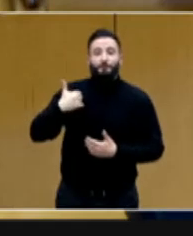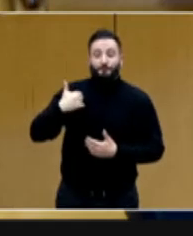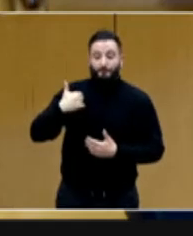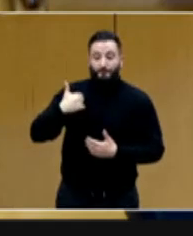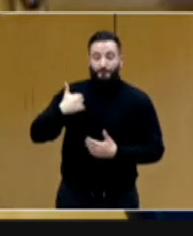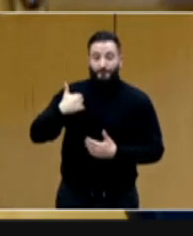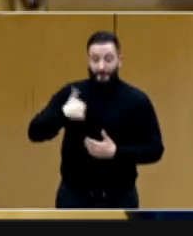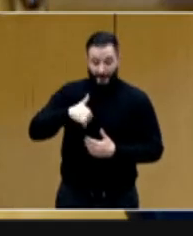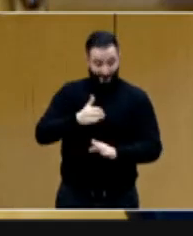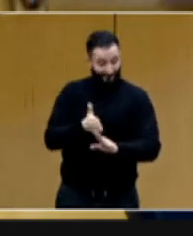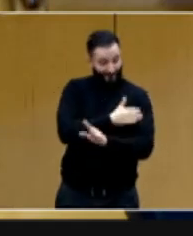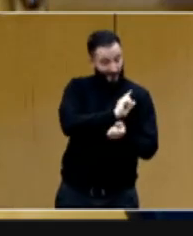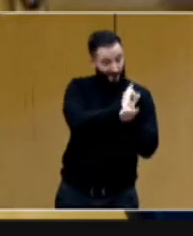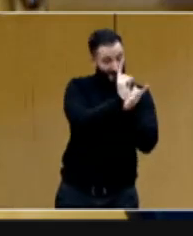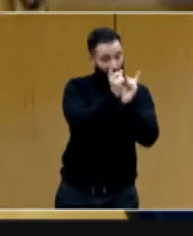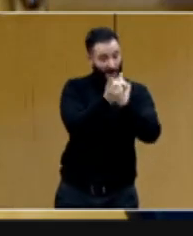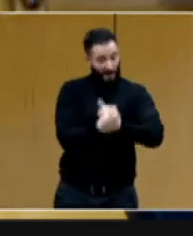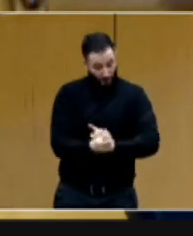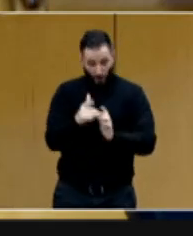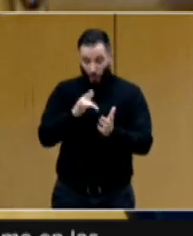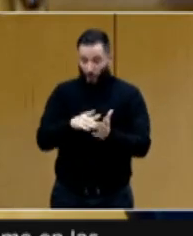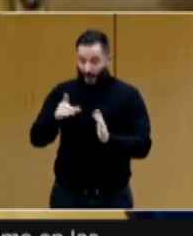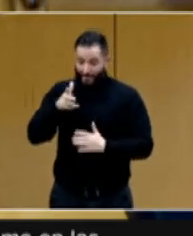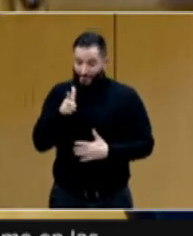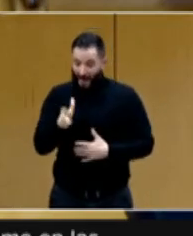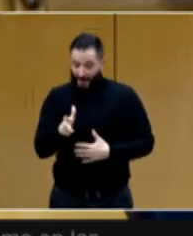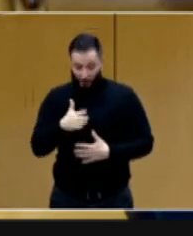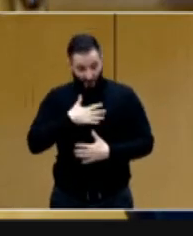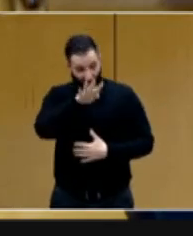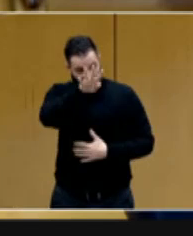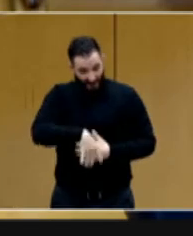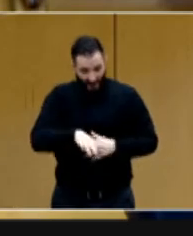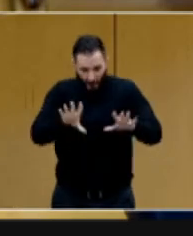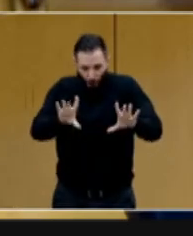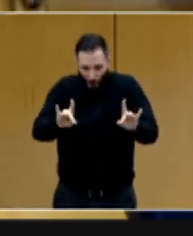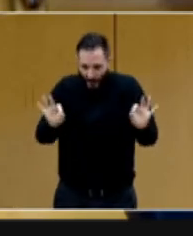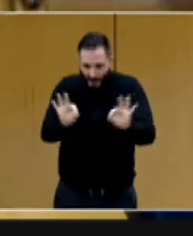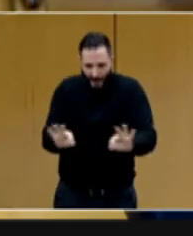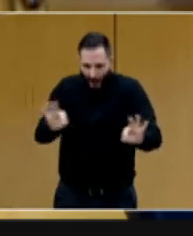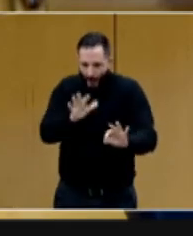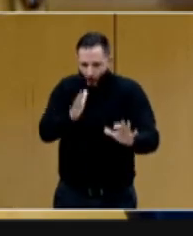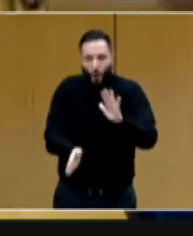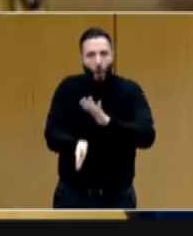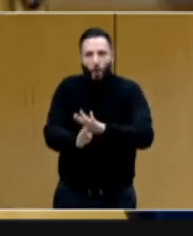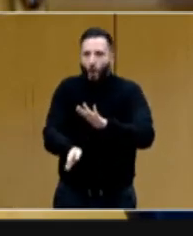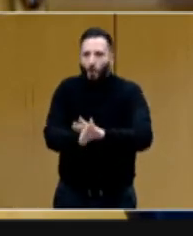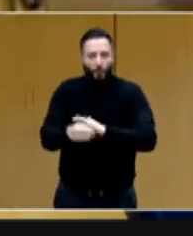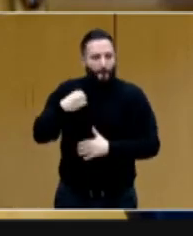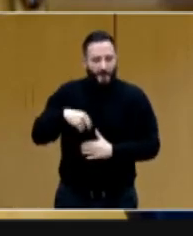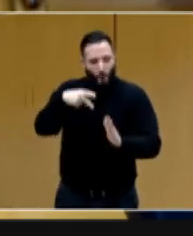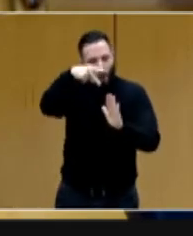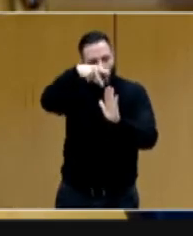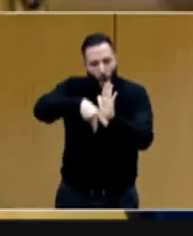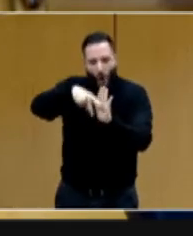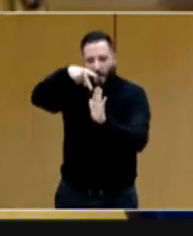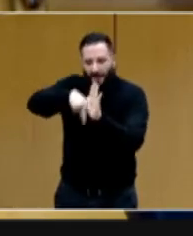el Derecho civil Catalán no se ha tocado en esta materia por lo tanto continúan existiendo Aparentemente normas que se refieren a la